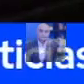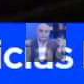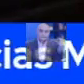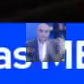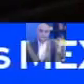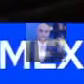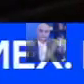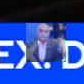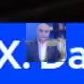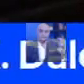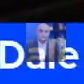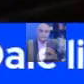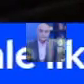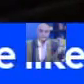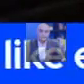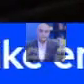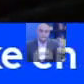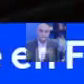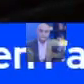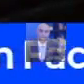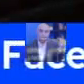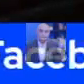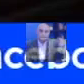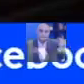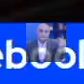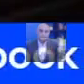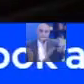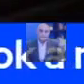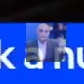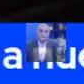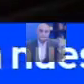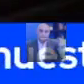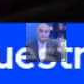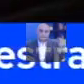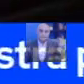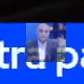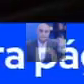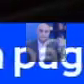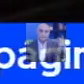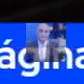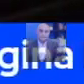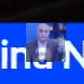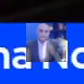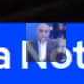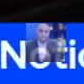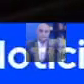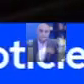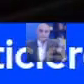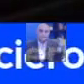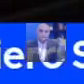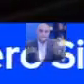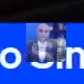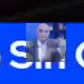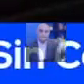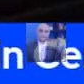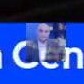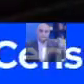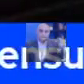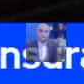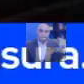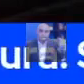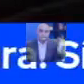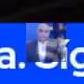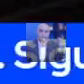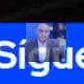se incita a la violencia y al odio, la verdad se me hace insufrible y yo creo que ya tendrían que parar